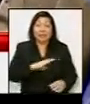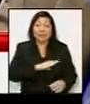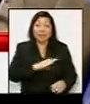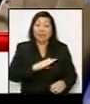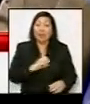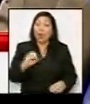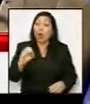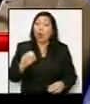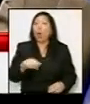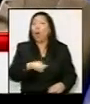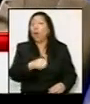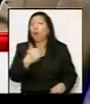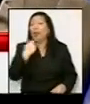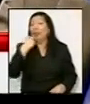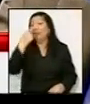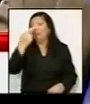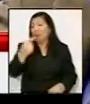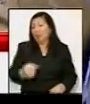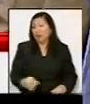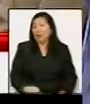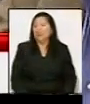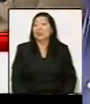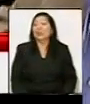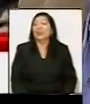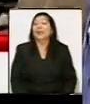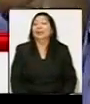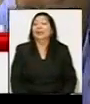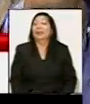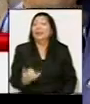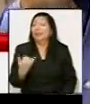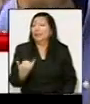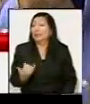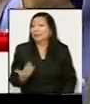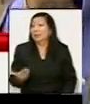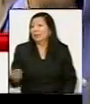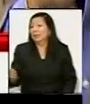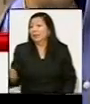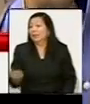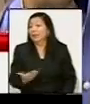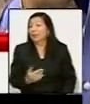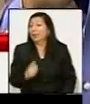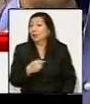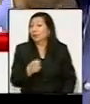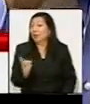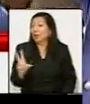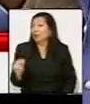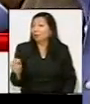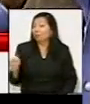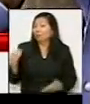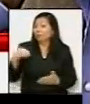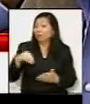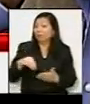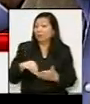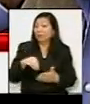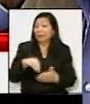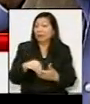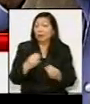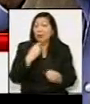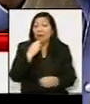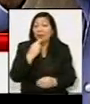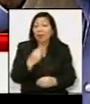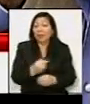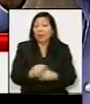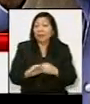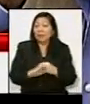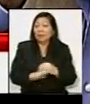otra denuncia si discrepa diciendo este delito que ustedes no lo han considerado lo planteo como una denuncia sobre